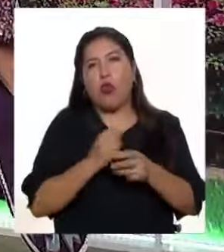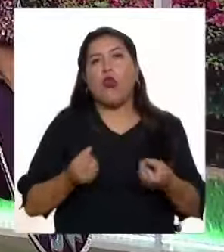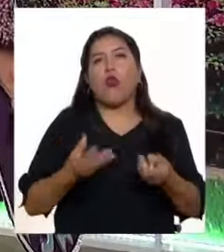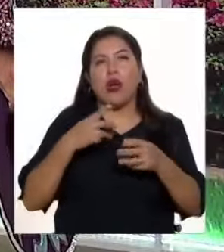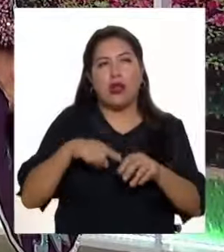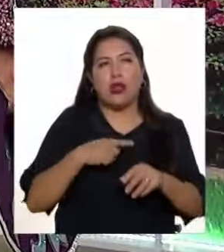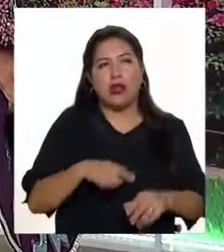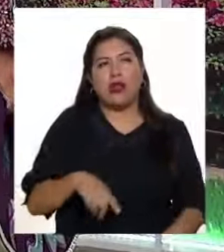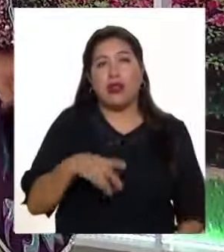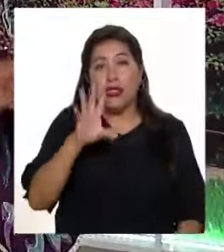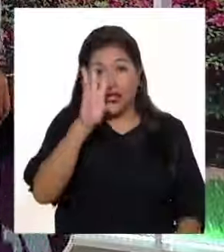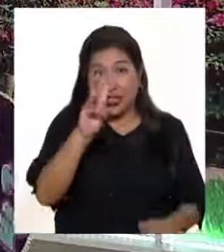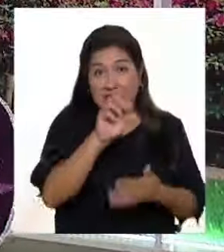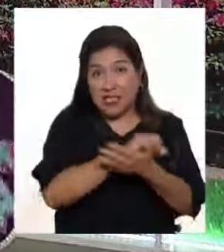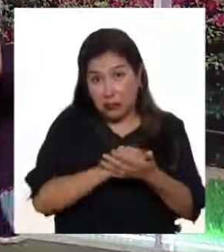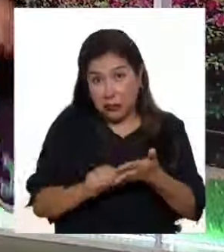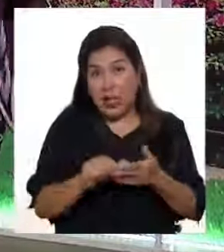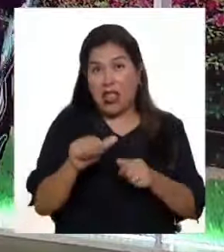año.